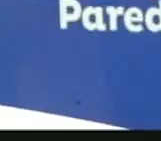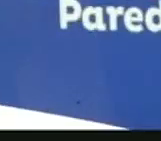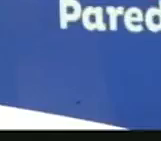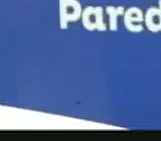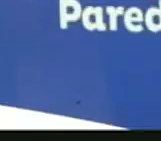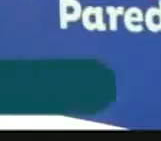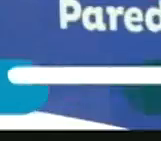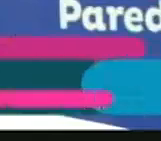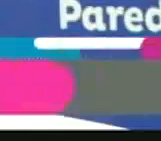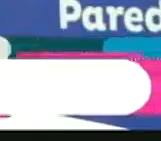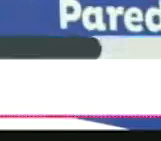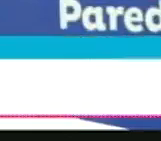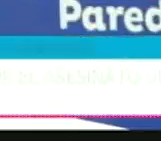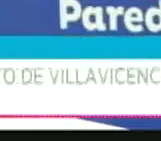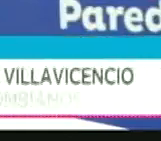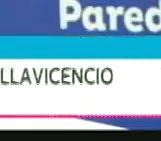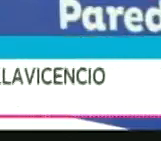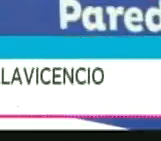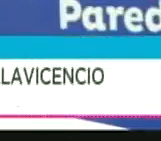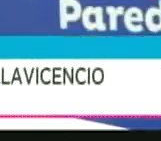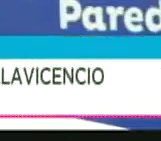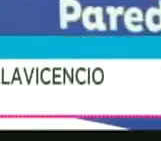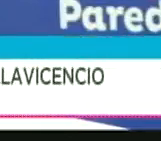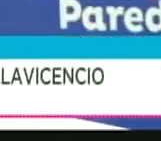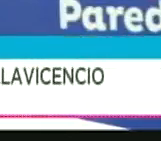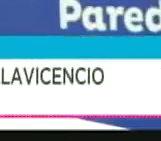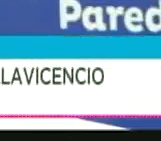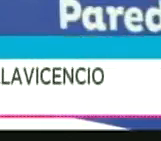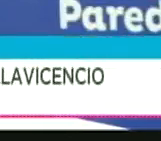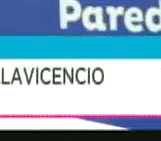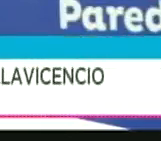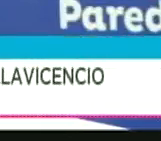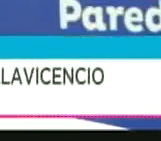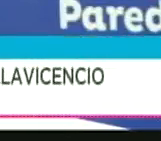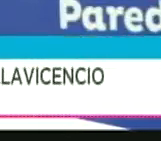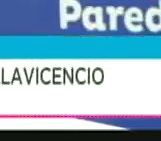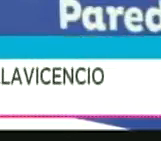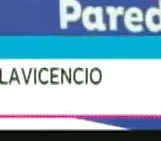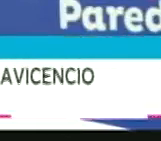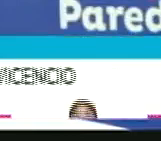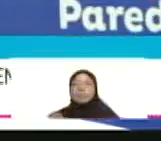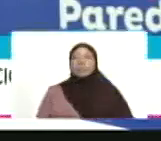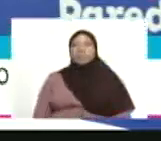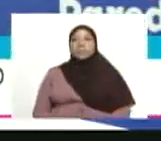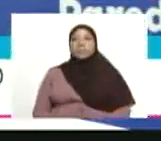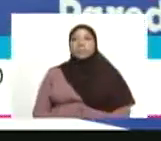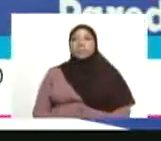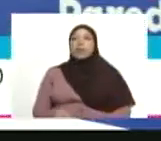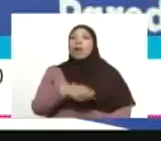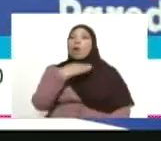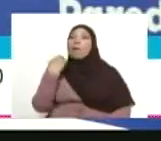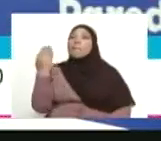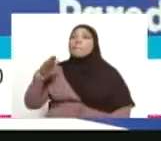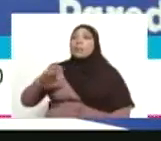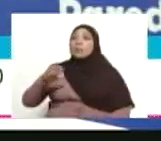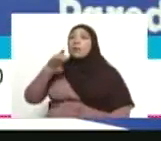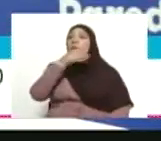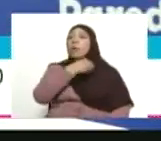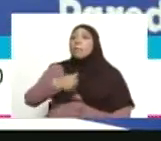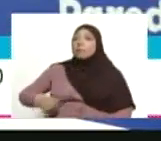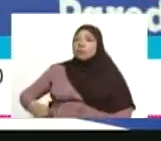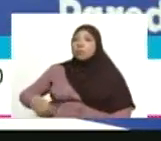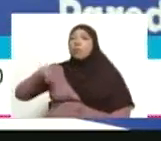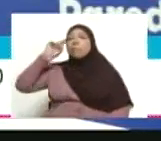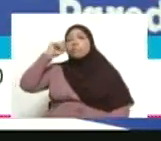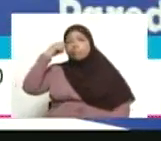La hipótesis principal dice que fue Uribe Vélez e Iván Duque que mandaron a matar al presidente de Haití. Y ahora me recuerda